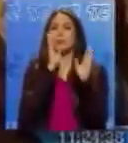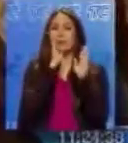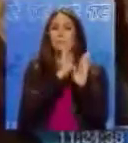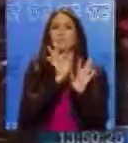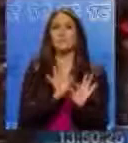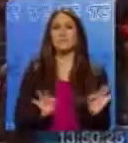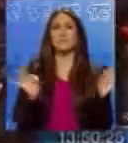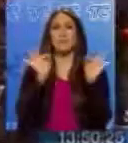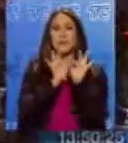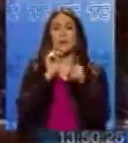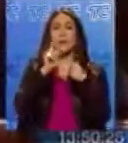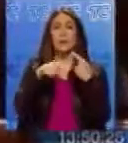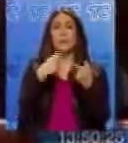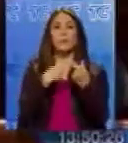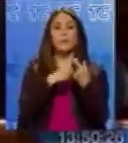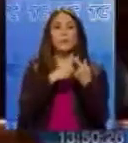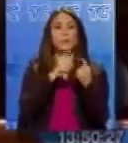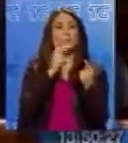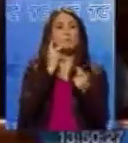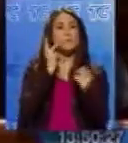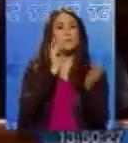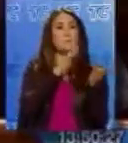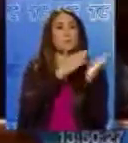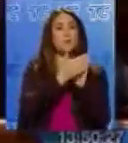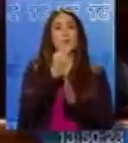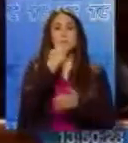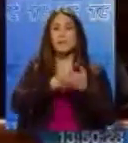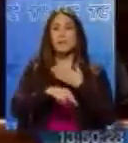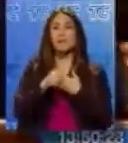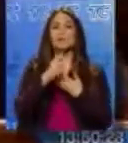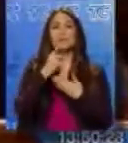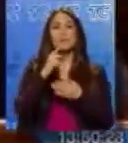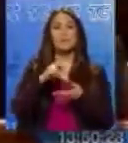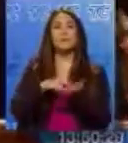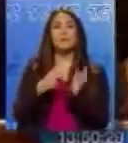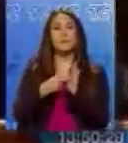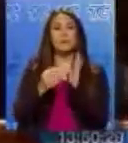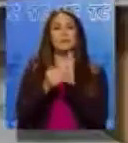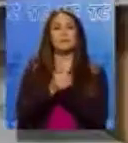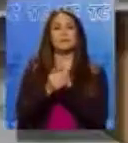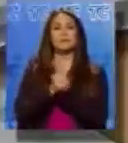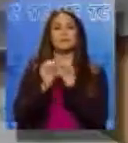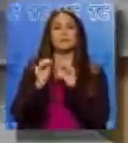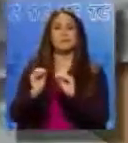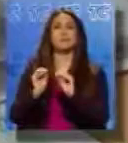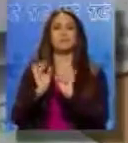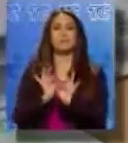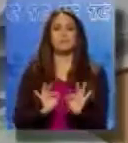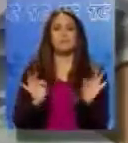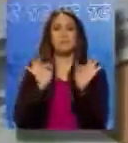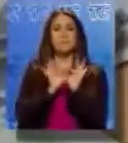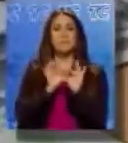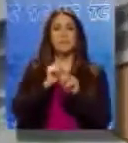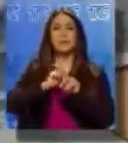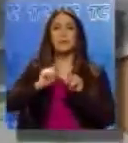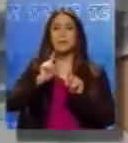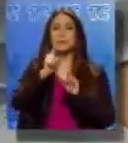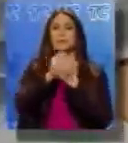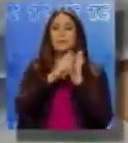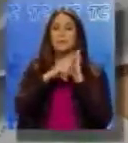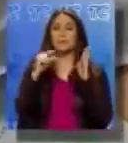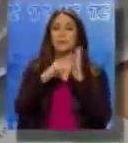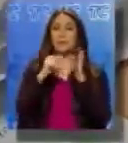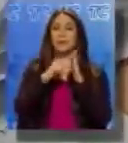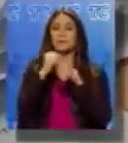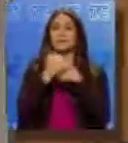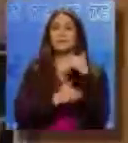mejor herencia que podemos dejar a nuestros hijos son capacidades. El impuesto a la renta ya existe actualmente y graba